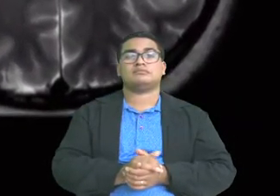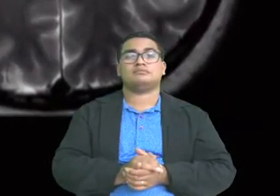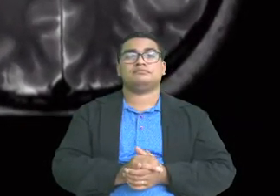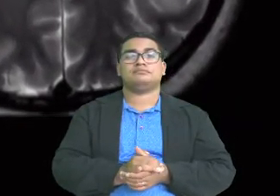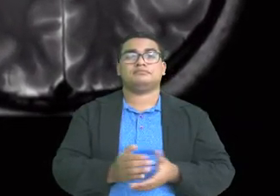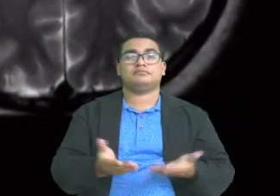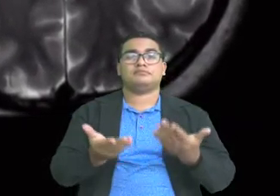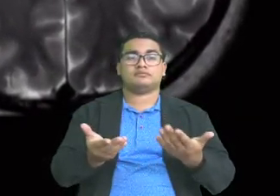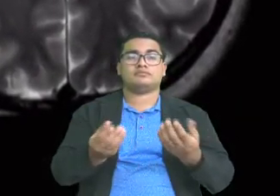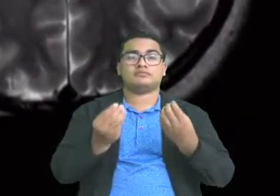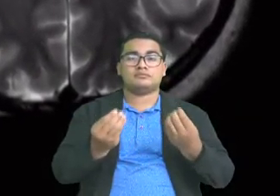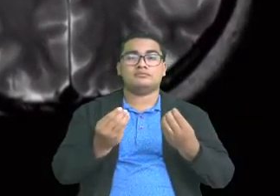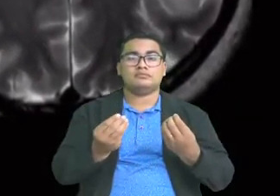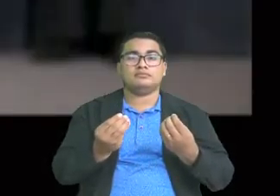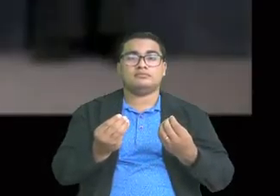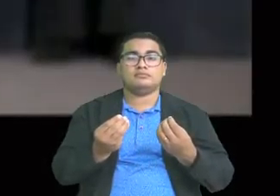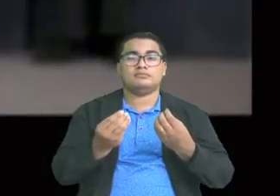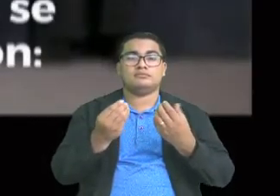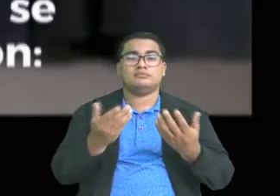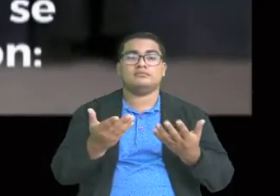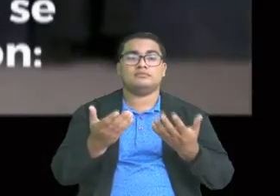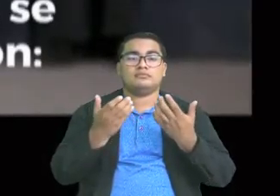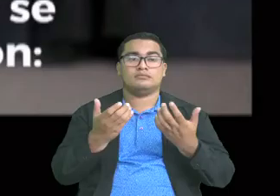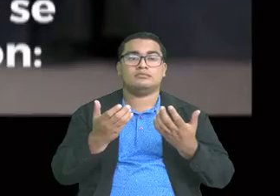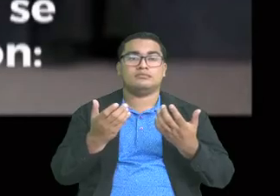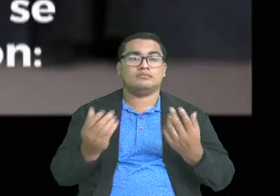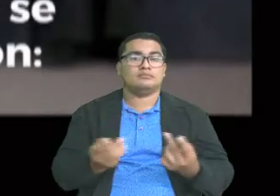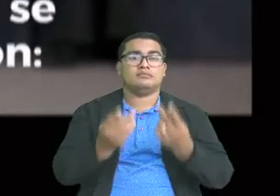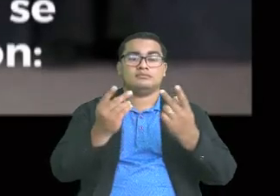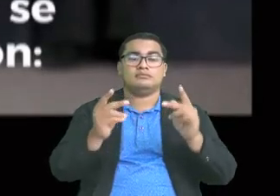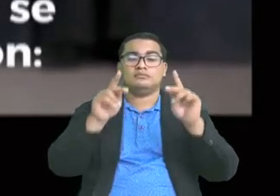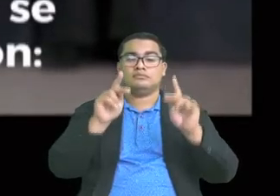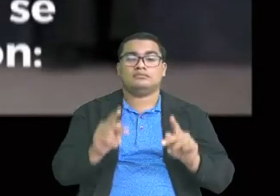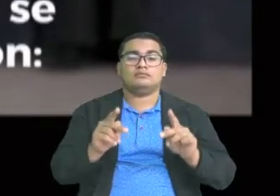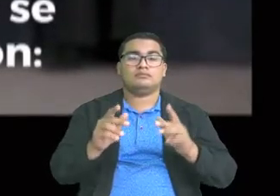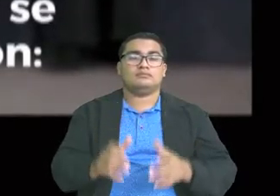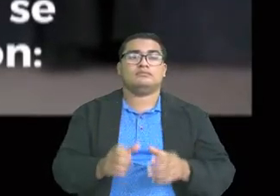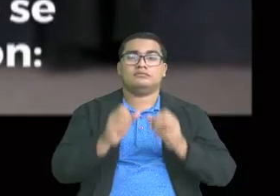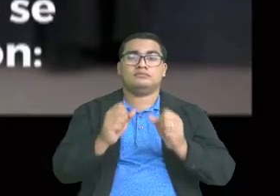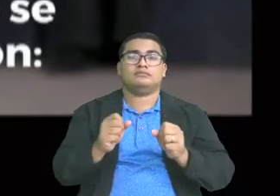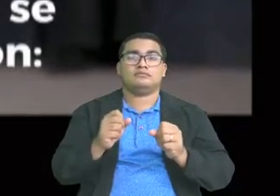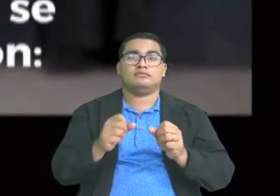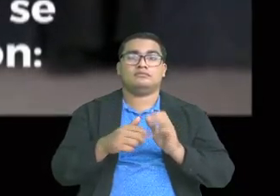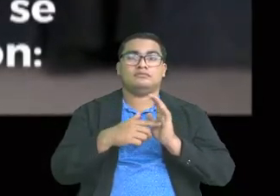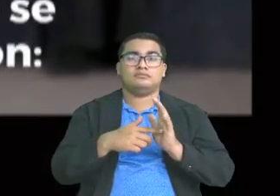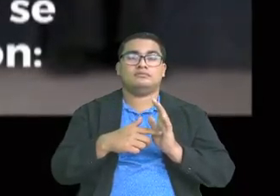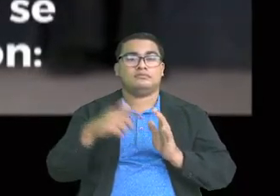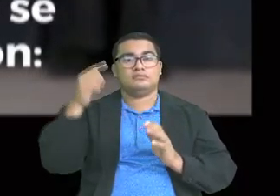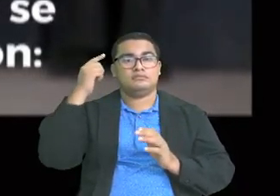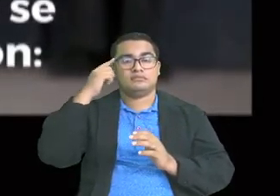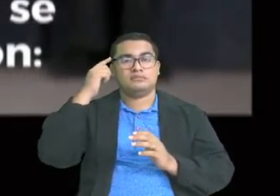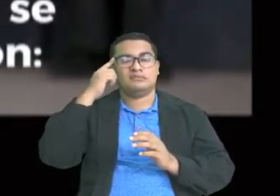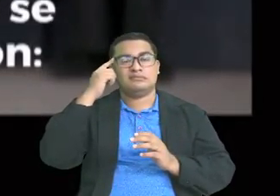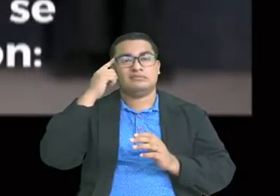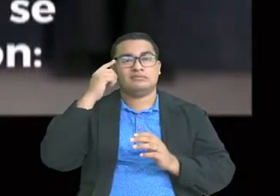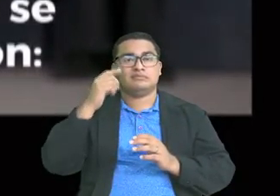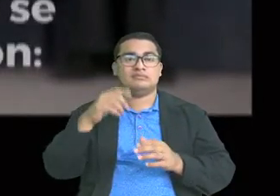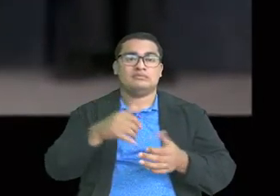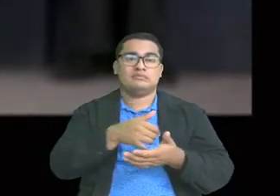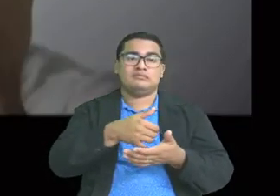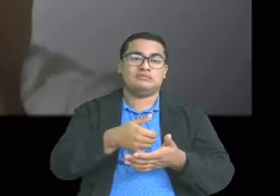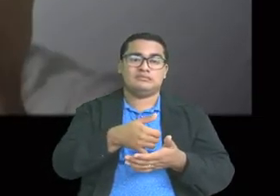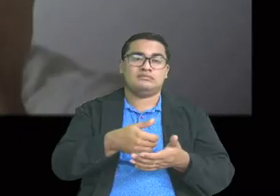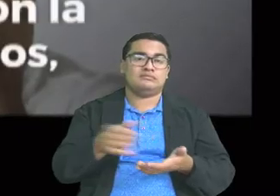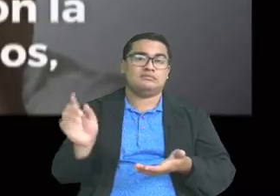Entonces, muchas veces lo que se trata es de salvar la vida del paciente. Ahí no estás pensando tanto en el déficit